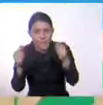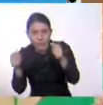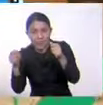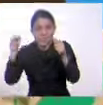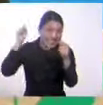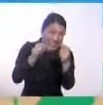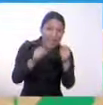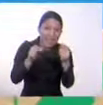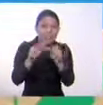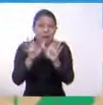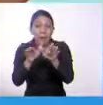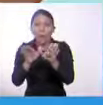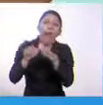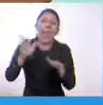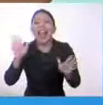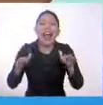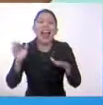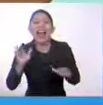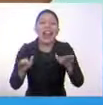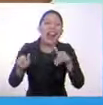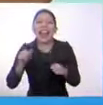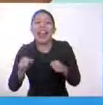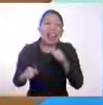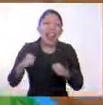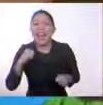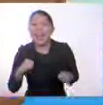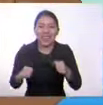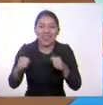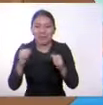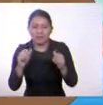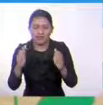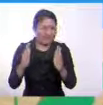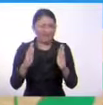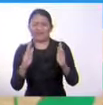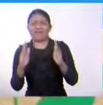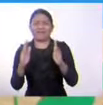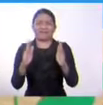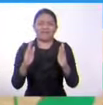La la la la la la la la.